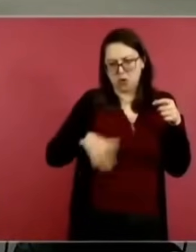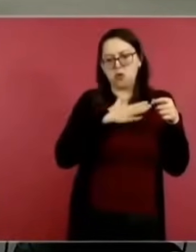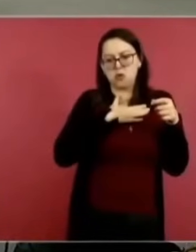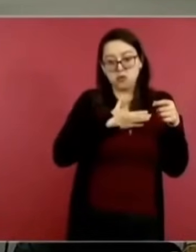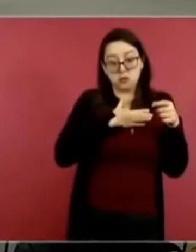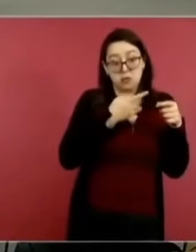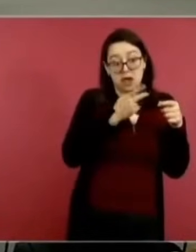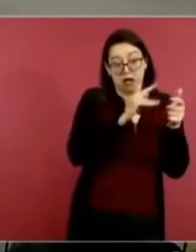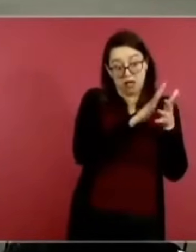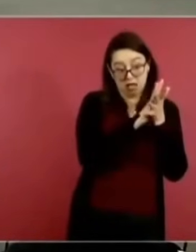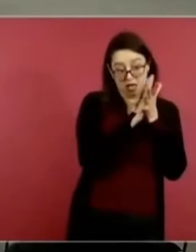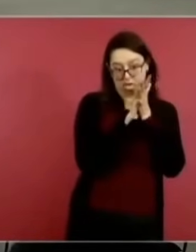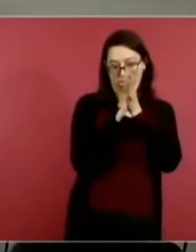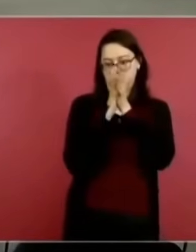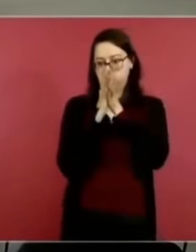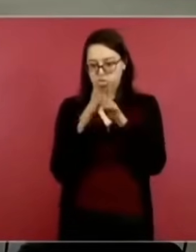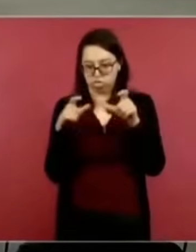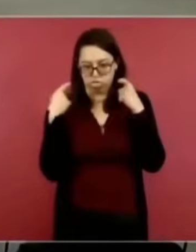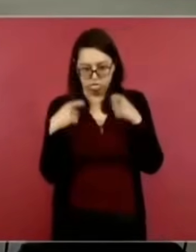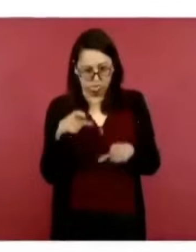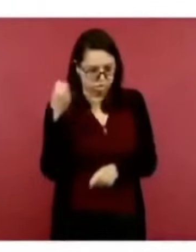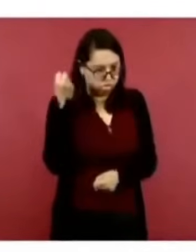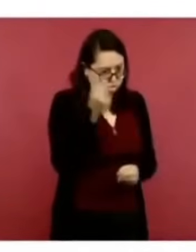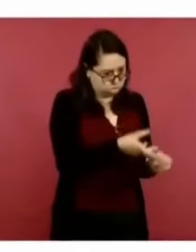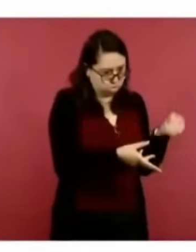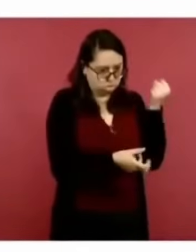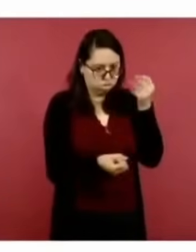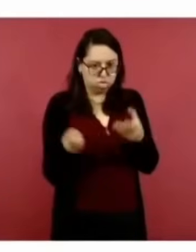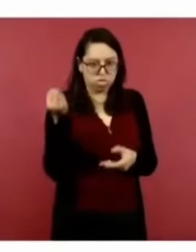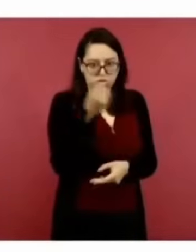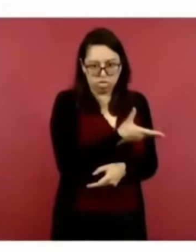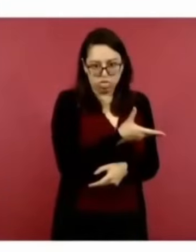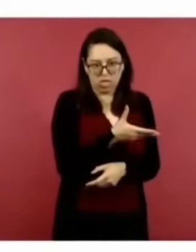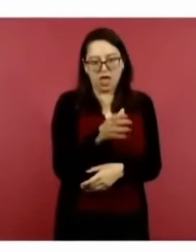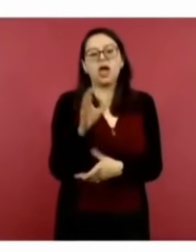interés de los ricos.